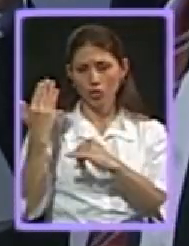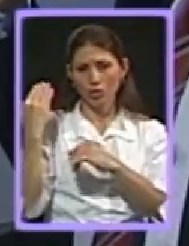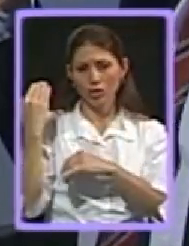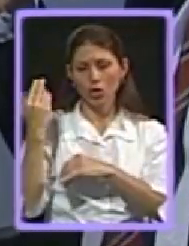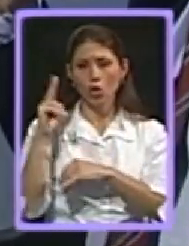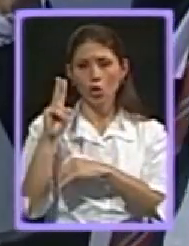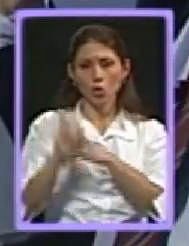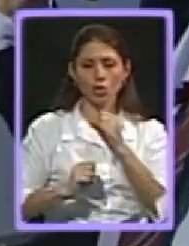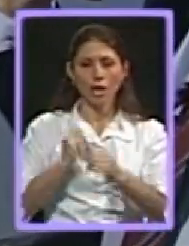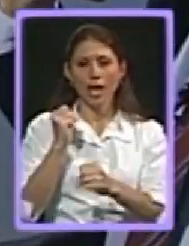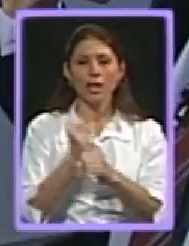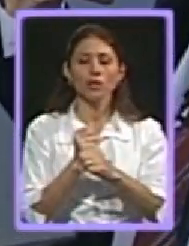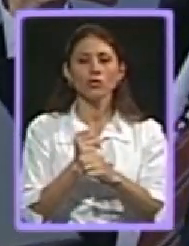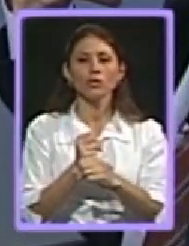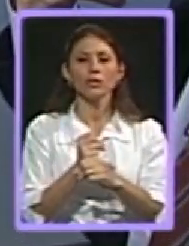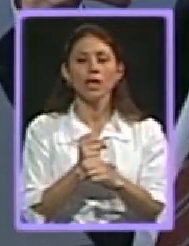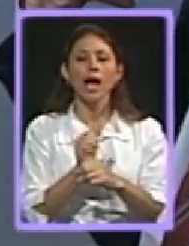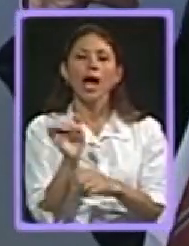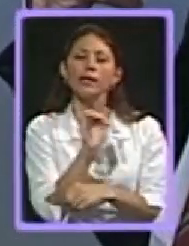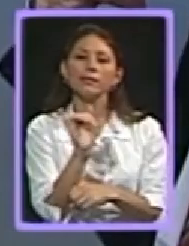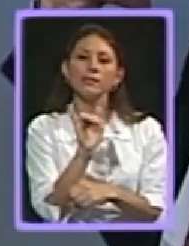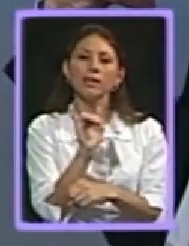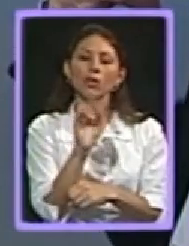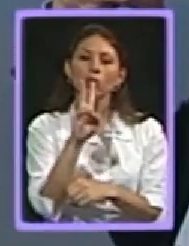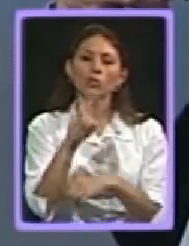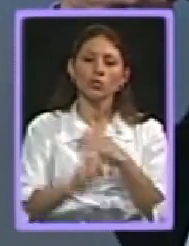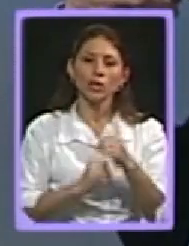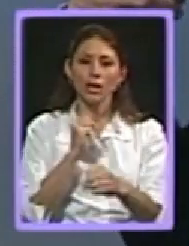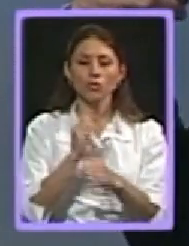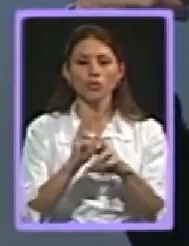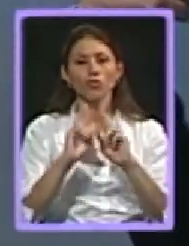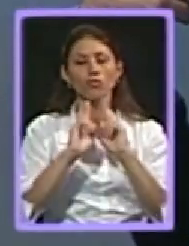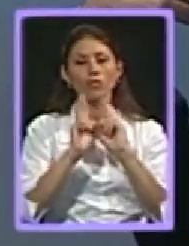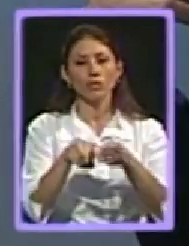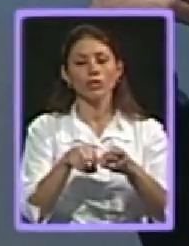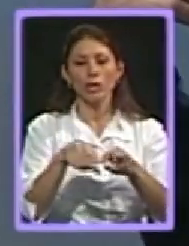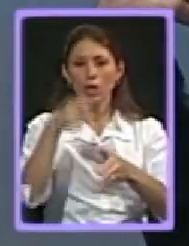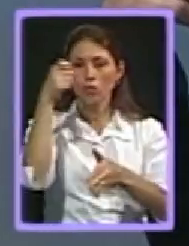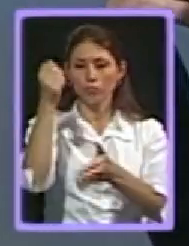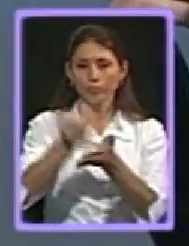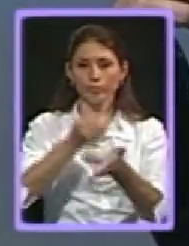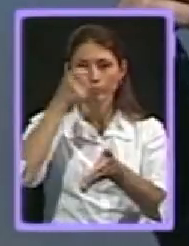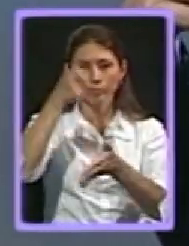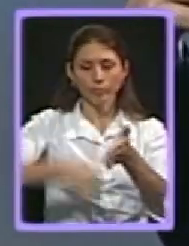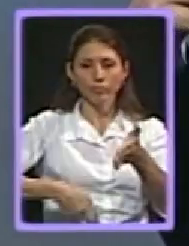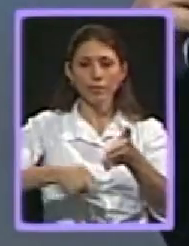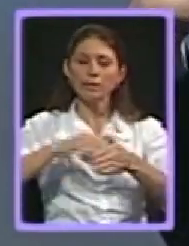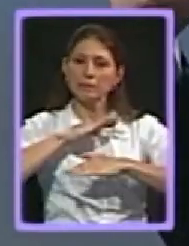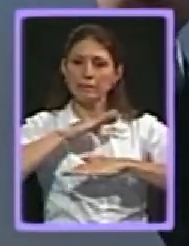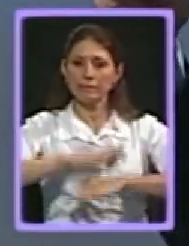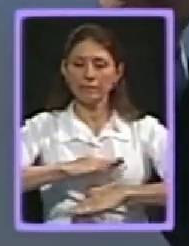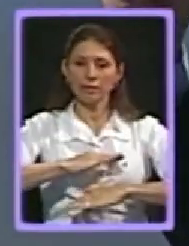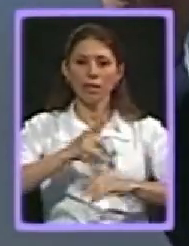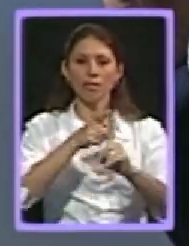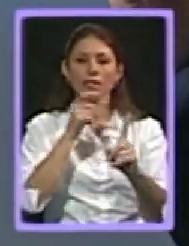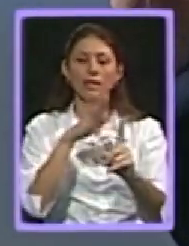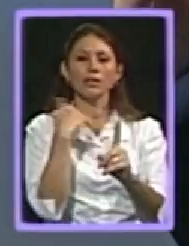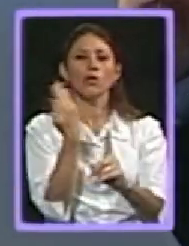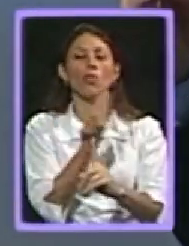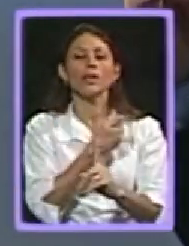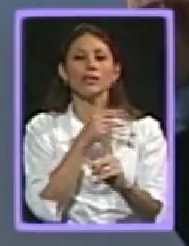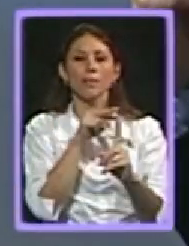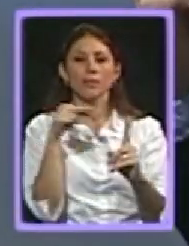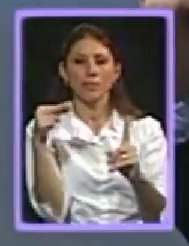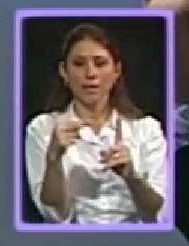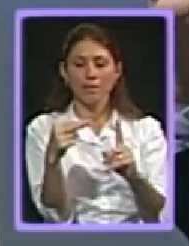2 años han sido años de un resultado fiscal satisfactorio desde nuestra perspectiva, y todavía